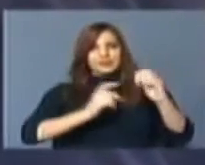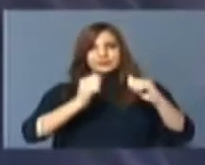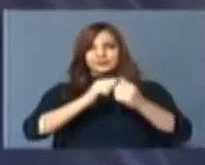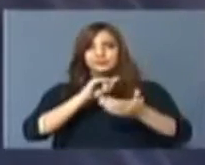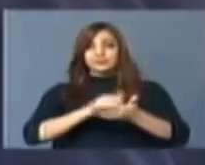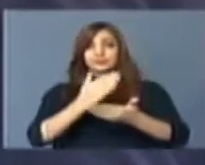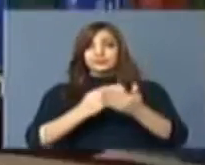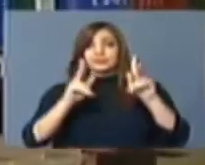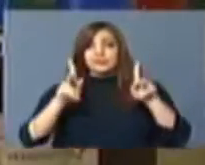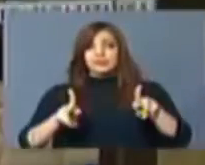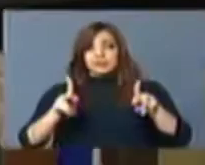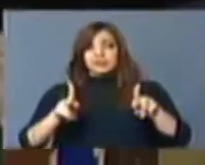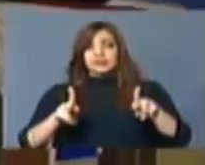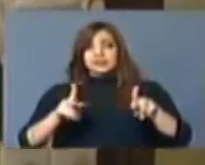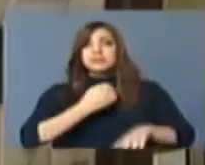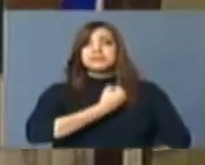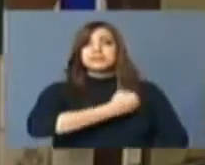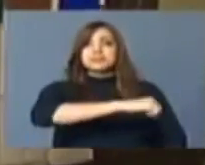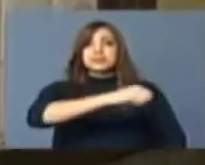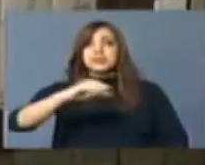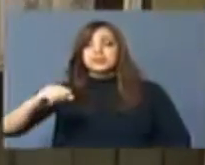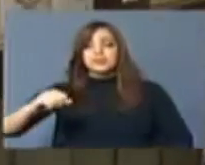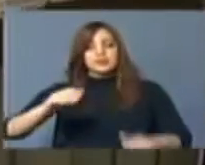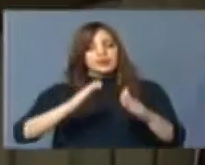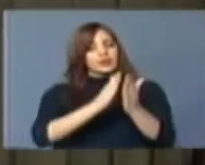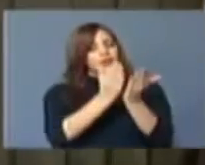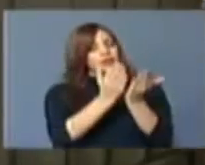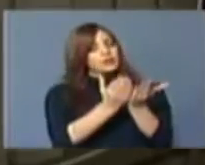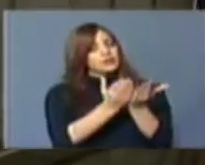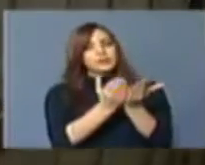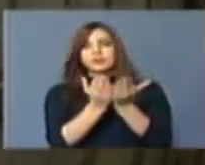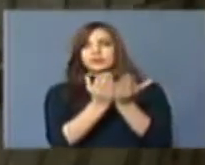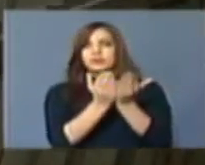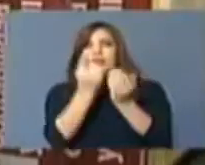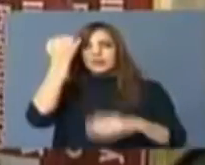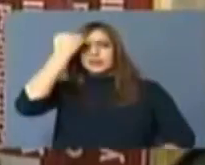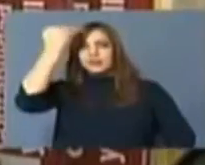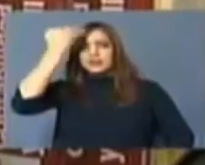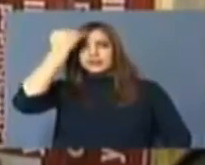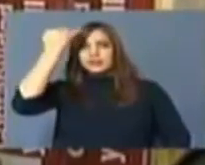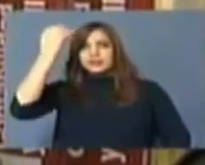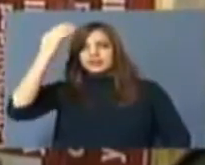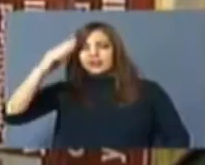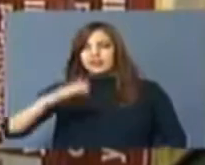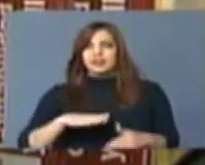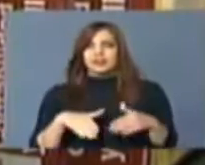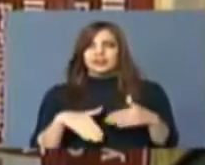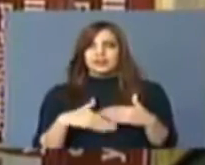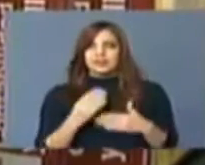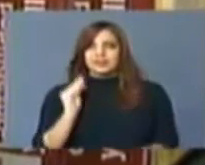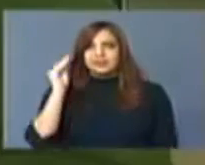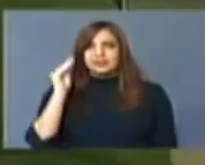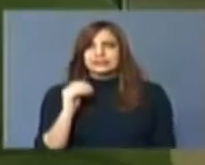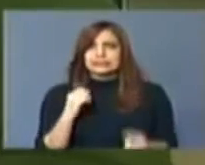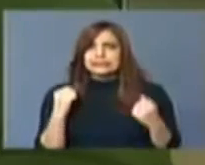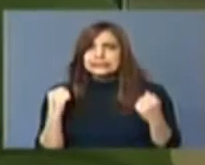ello, hay quienes apuestan por la promoción de círculos de lectura para incentivar la creatividad e imaginación de nuestros jóvenes. El